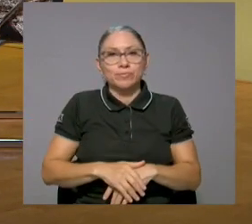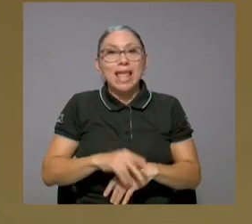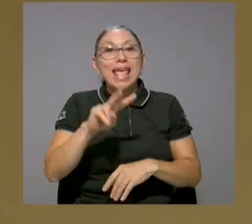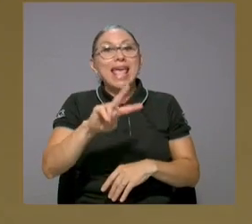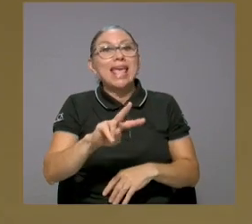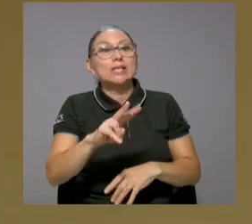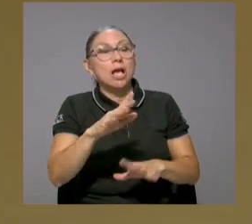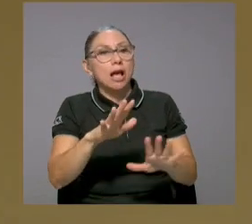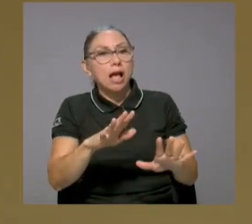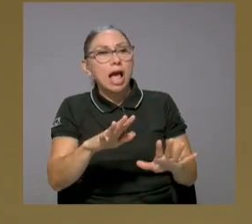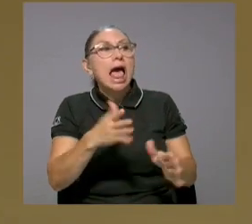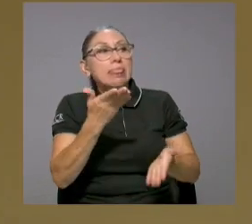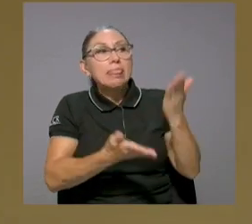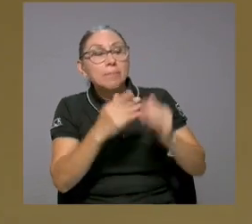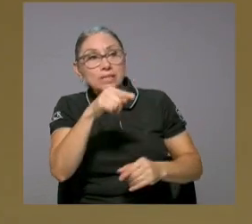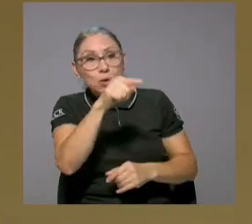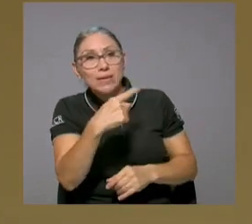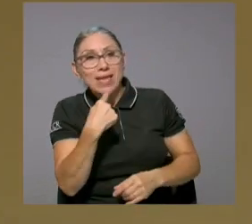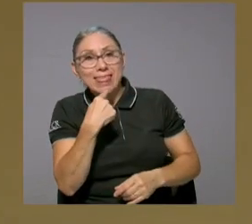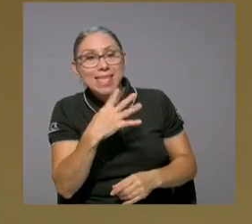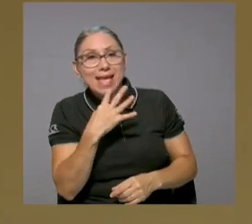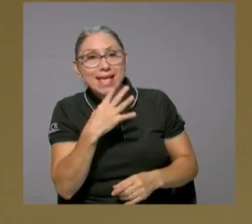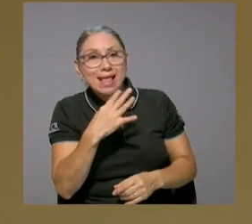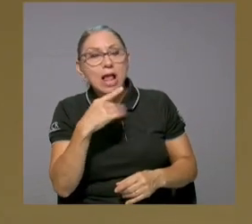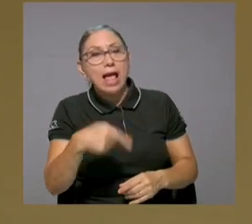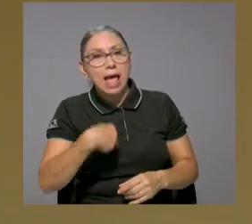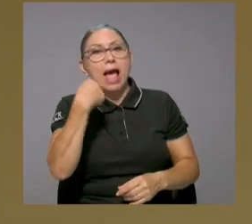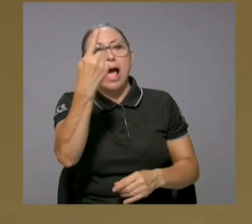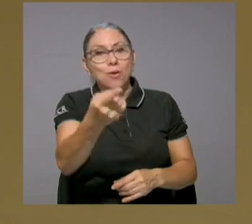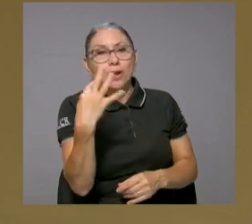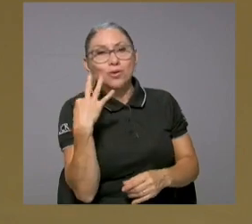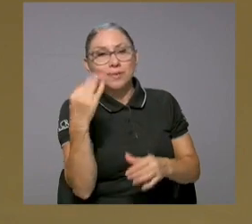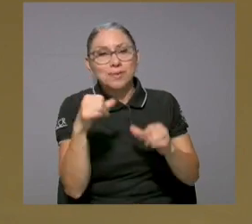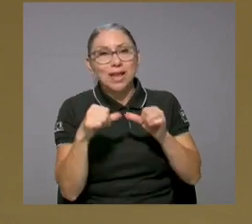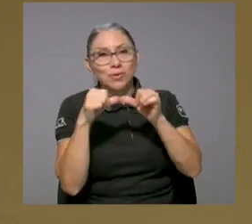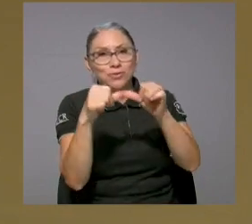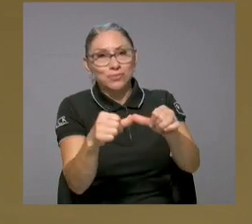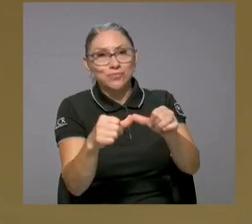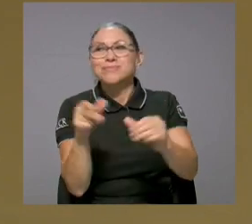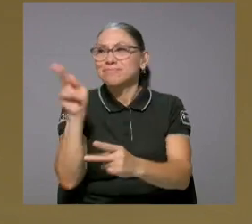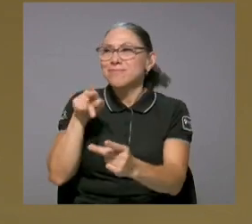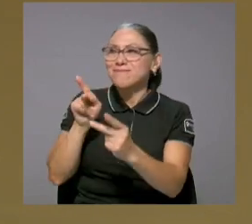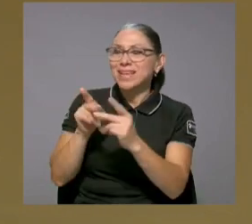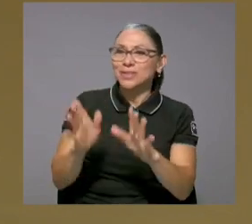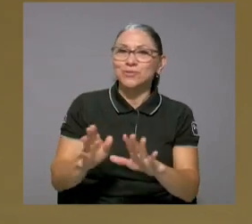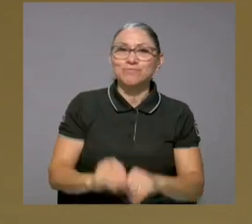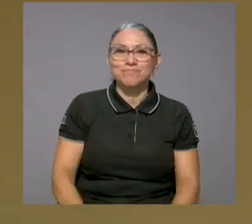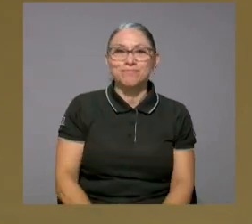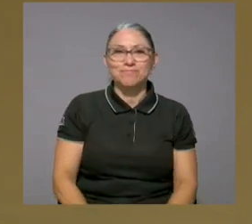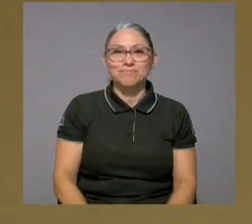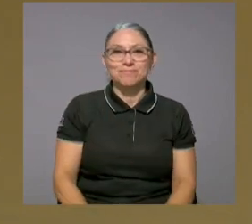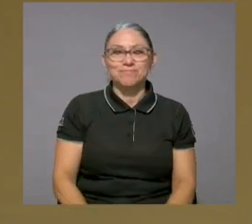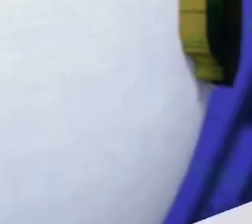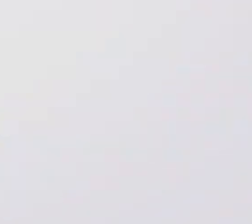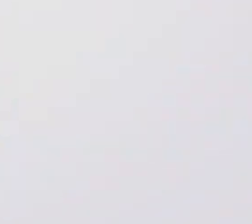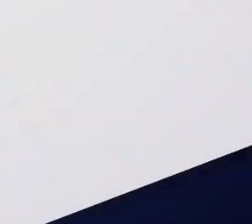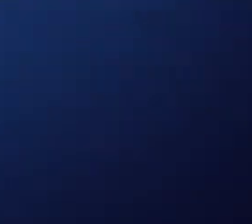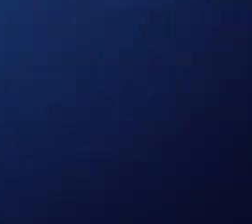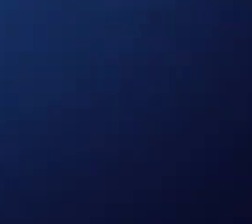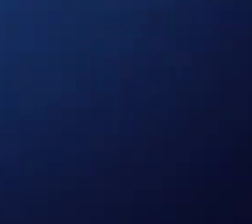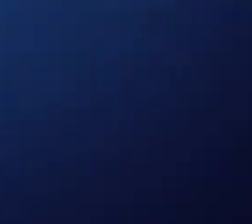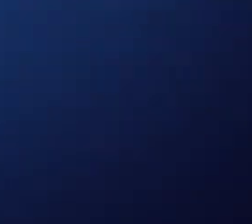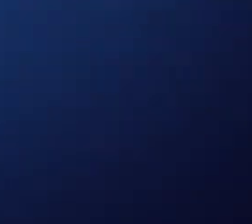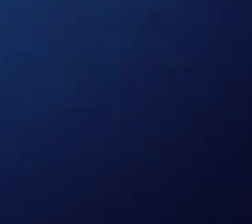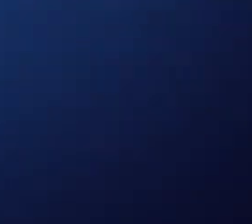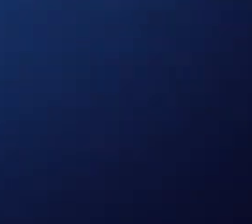lugar lo comentamos una vez que el canal nos invite al segundo segmento, para que sea el segundo lugar. Perfecto.